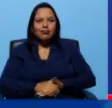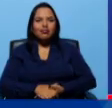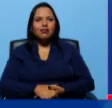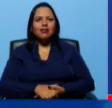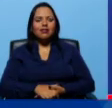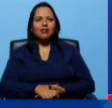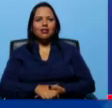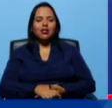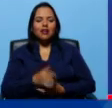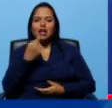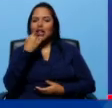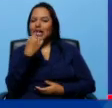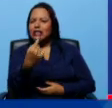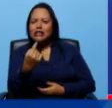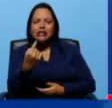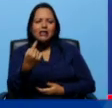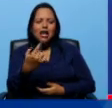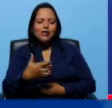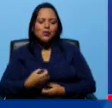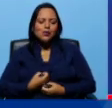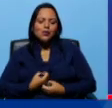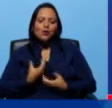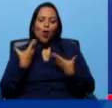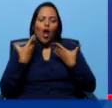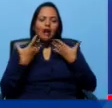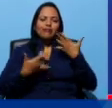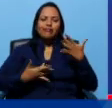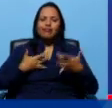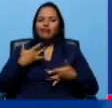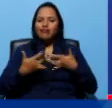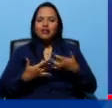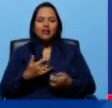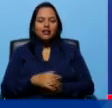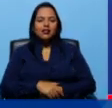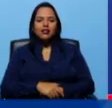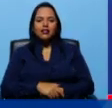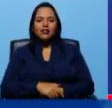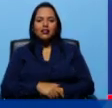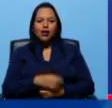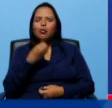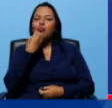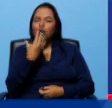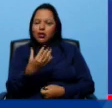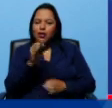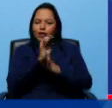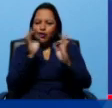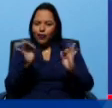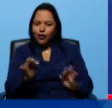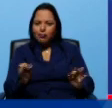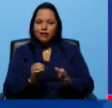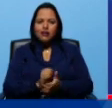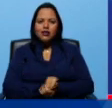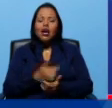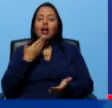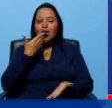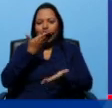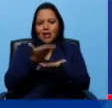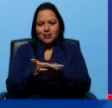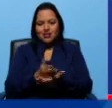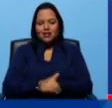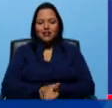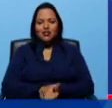decir sus sentimientos y un bonito gesto, el